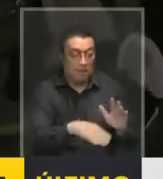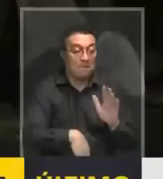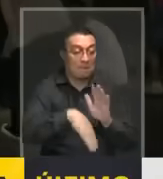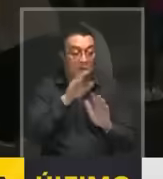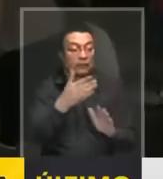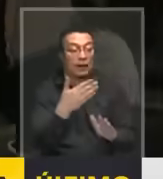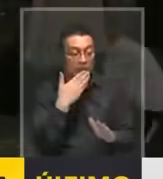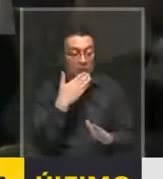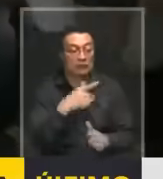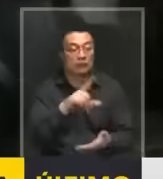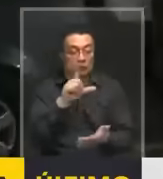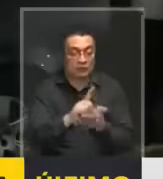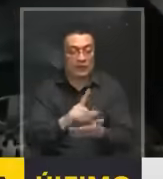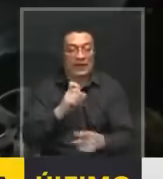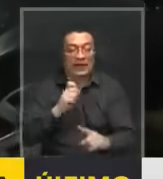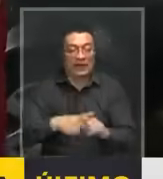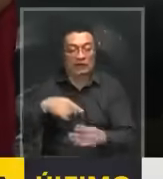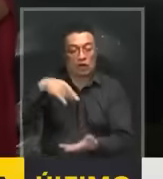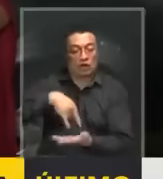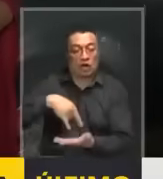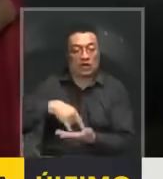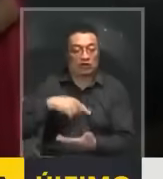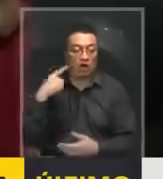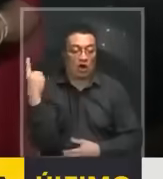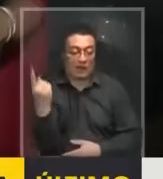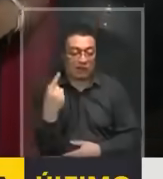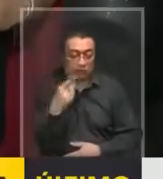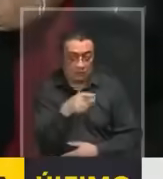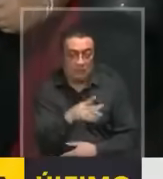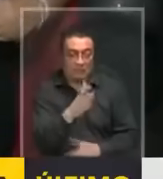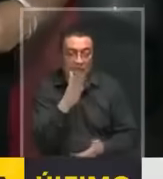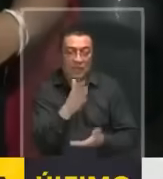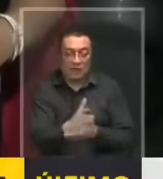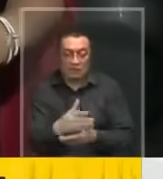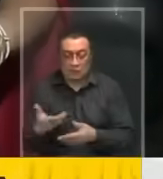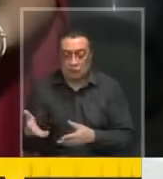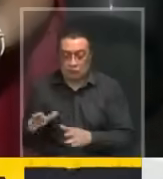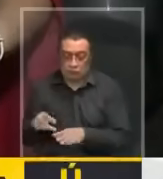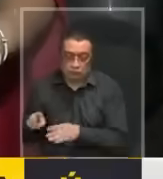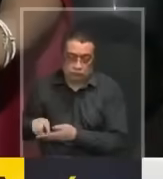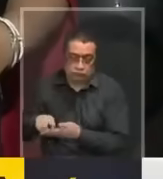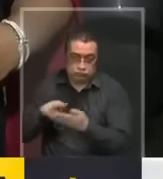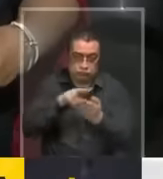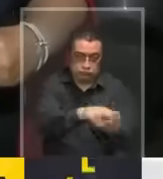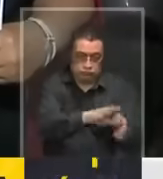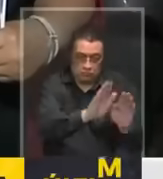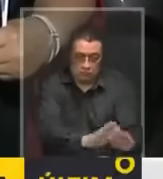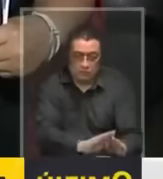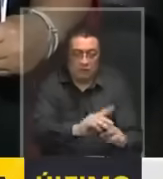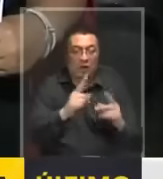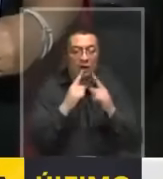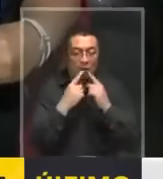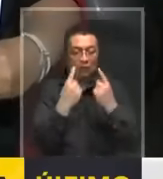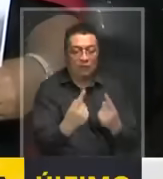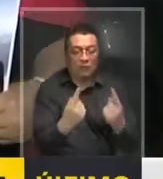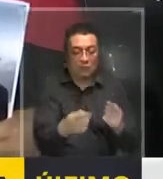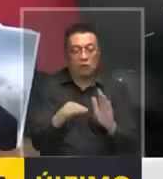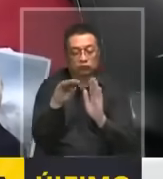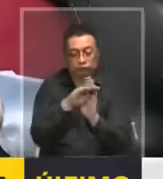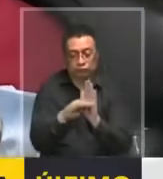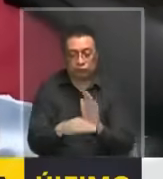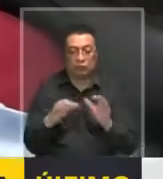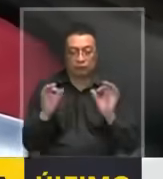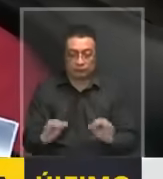la sede del excongreso nacional, donde ahí debería llegar los restos del expresidente Sebastián Piñera una vez que se cumpla el protocolo